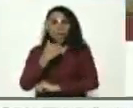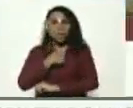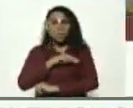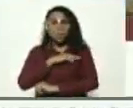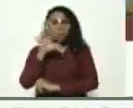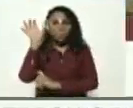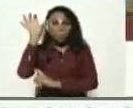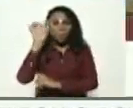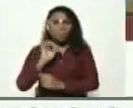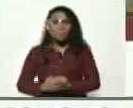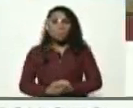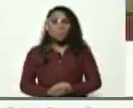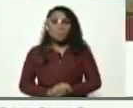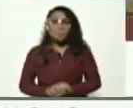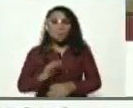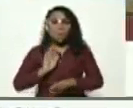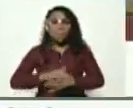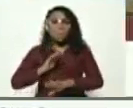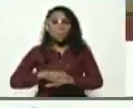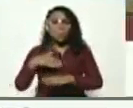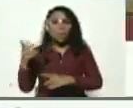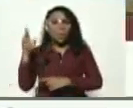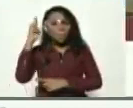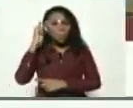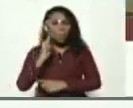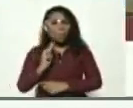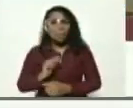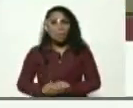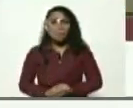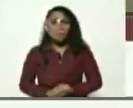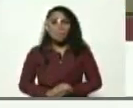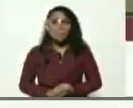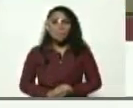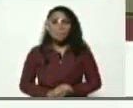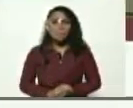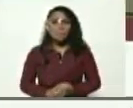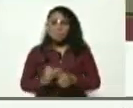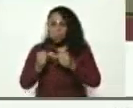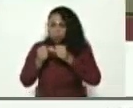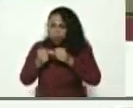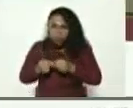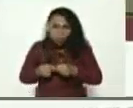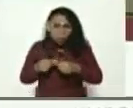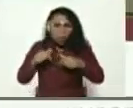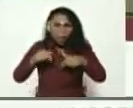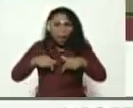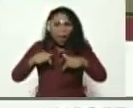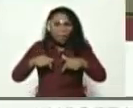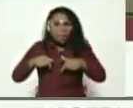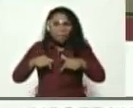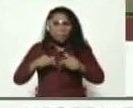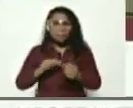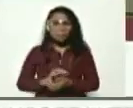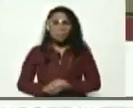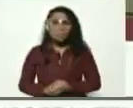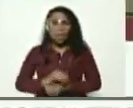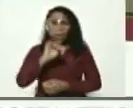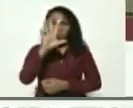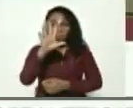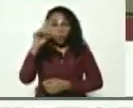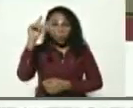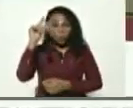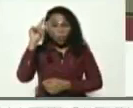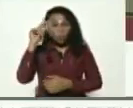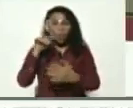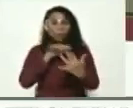país, ¿por qué Bolívar no se quedó acá? A los 5 días de la batalla de